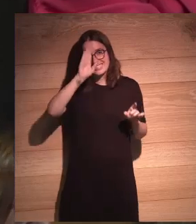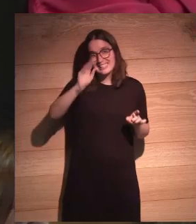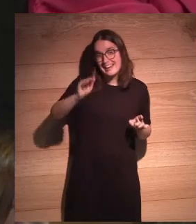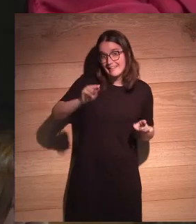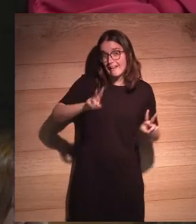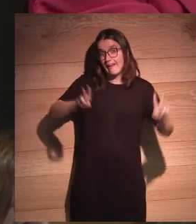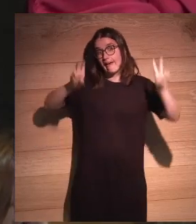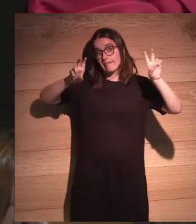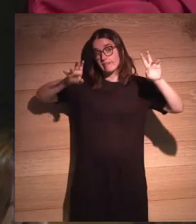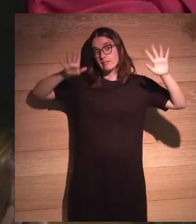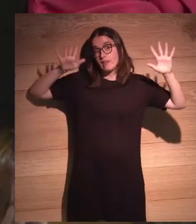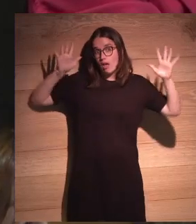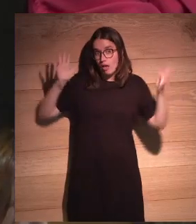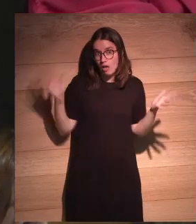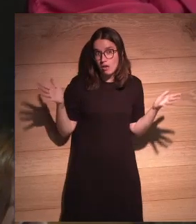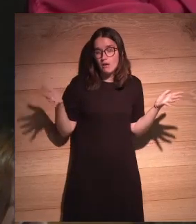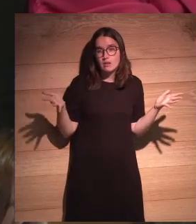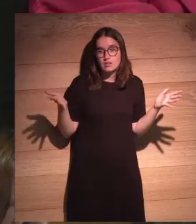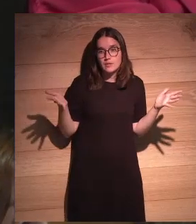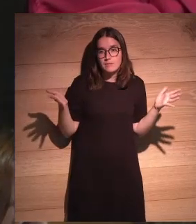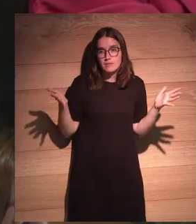inteligente, por llamar de alguna manera,